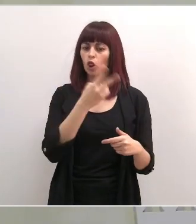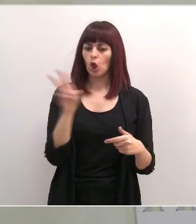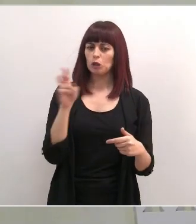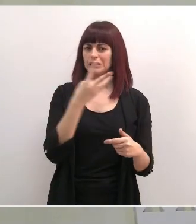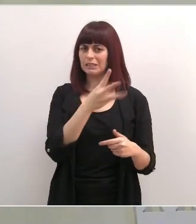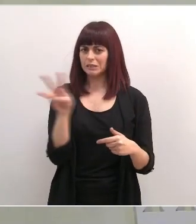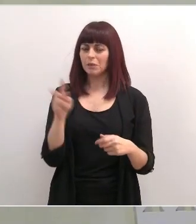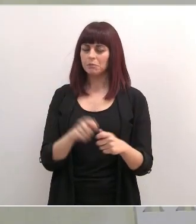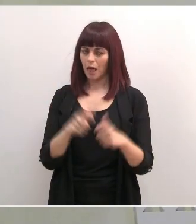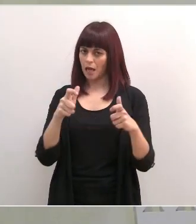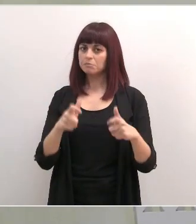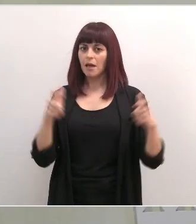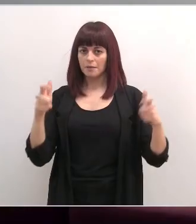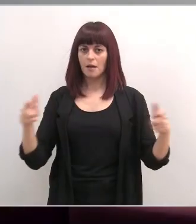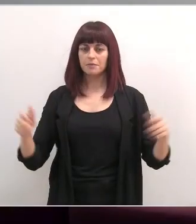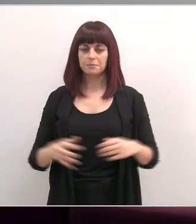¿no?